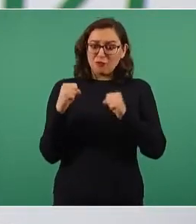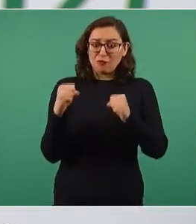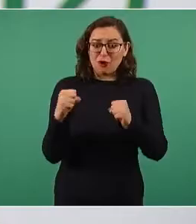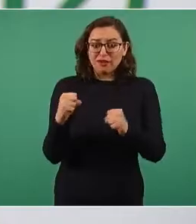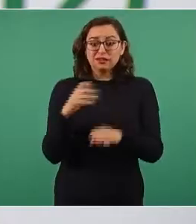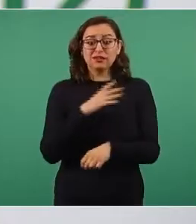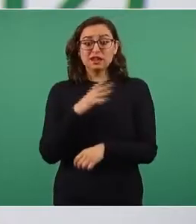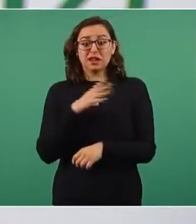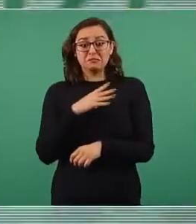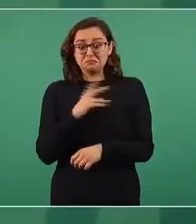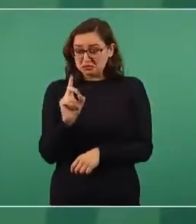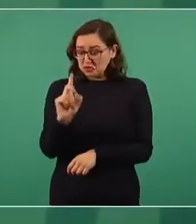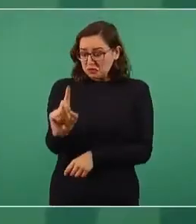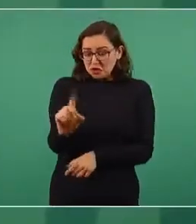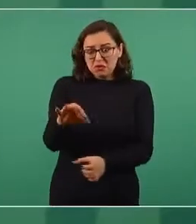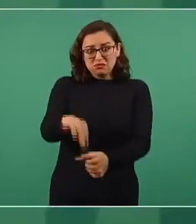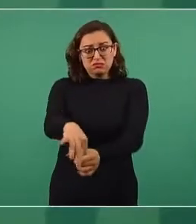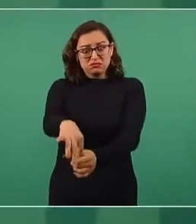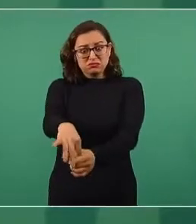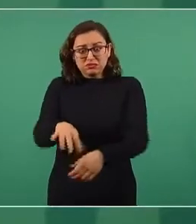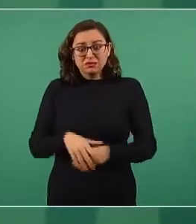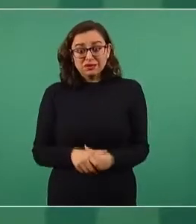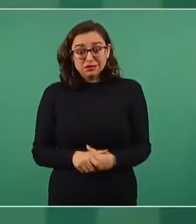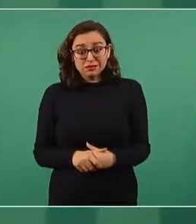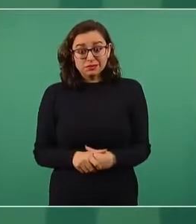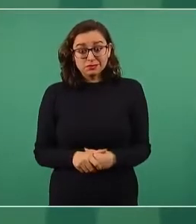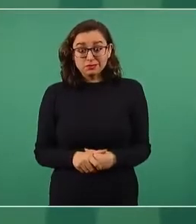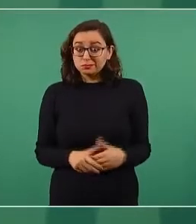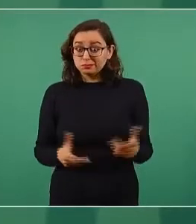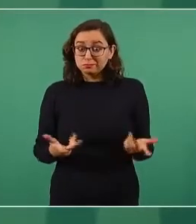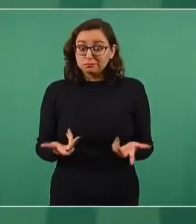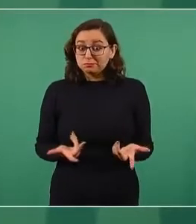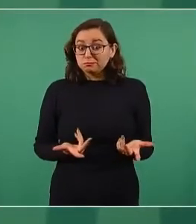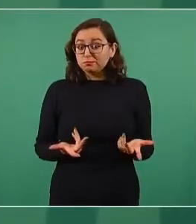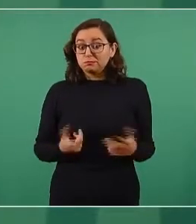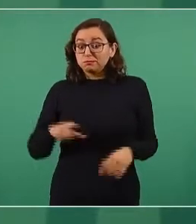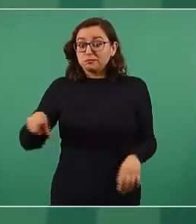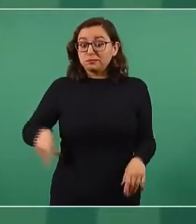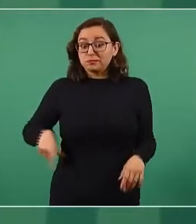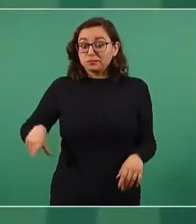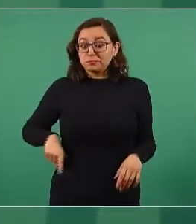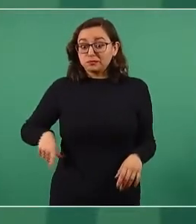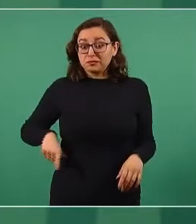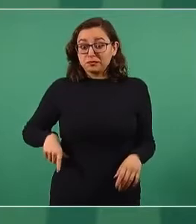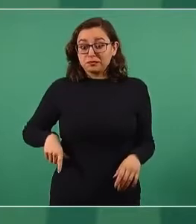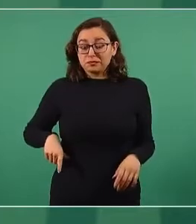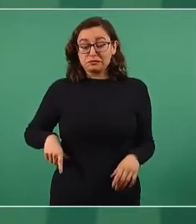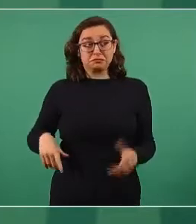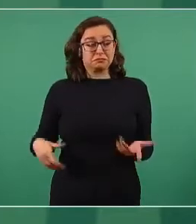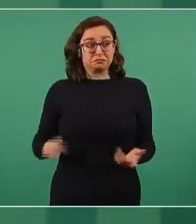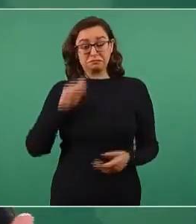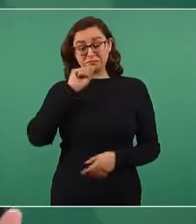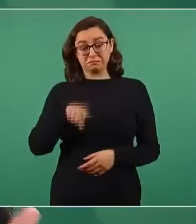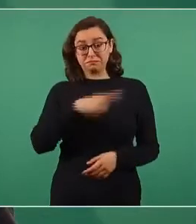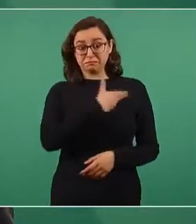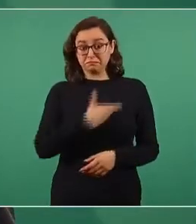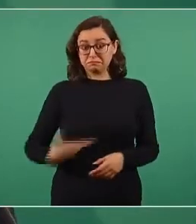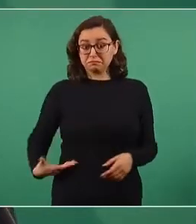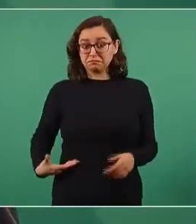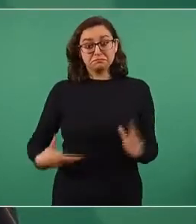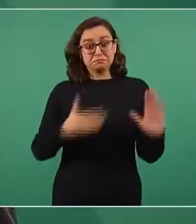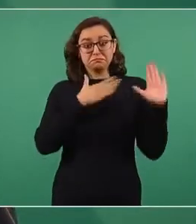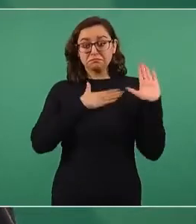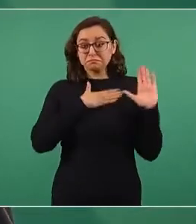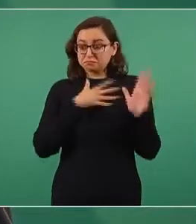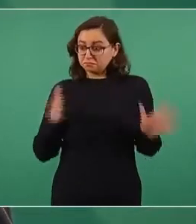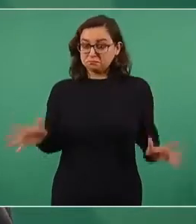Tenemos elecciones el domingo. El gobierno, y así lo ha sostenido el presidente de la República, está comprometido con